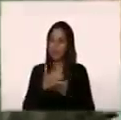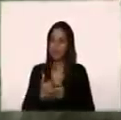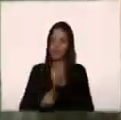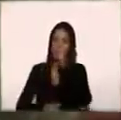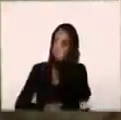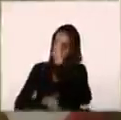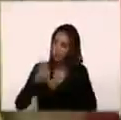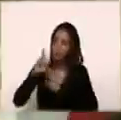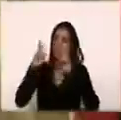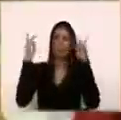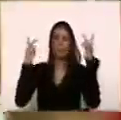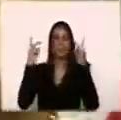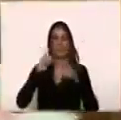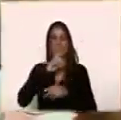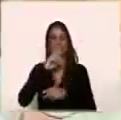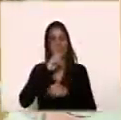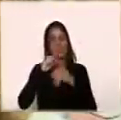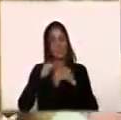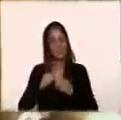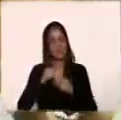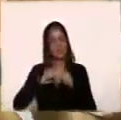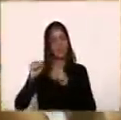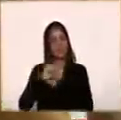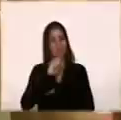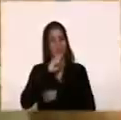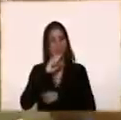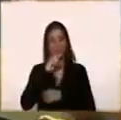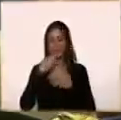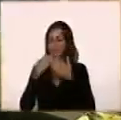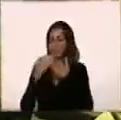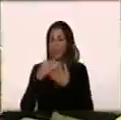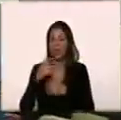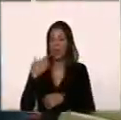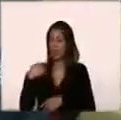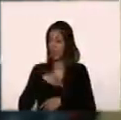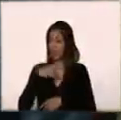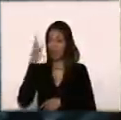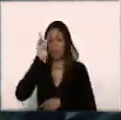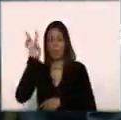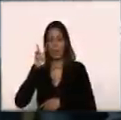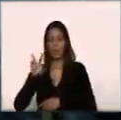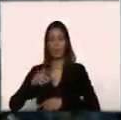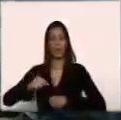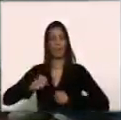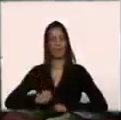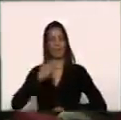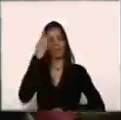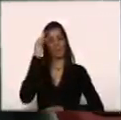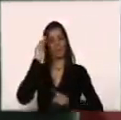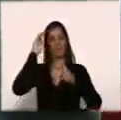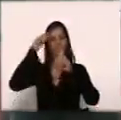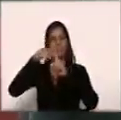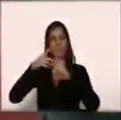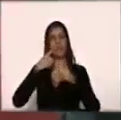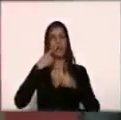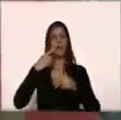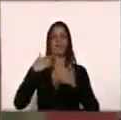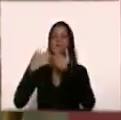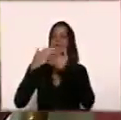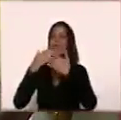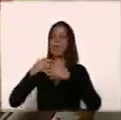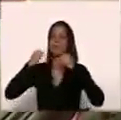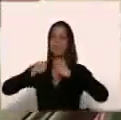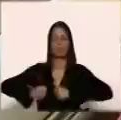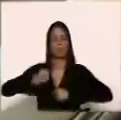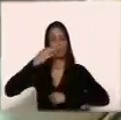esta difícil situación en la que nos encontramos. Pero como venezolanos somos del tamaño del compromiso que se nos presenta, y esta no